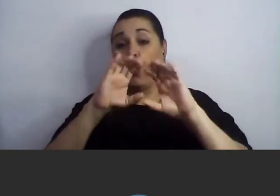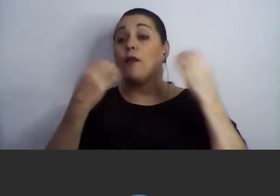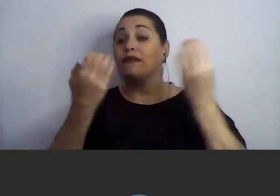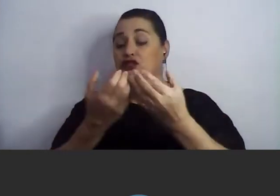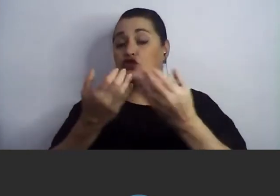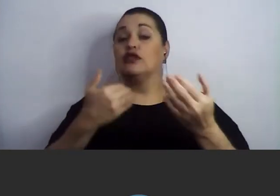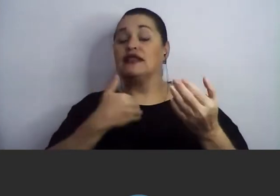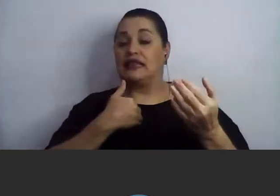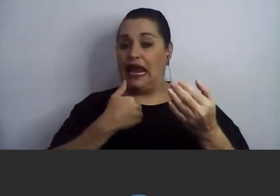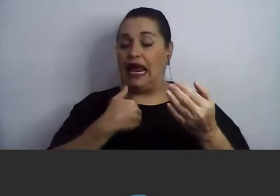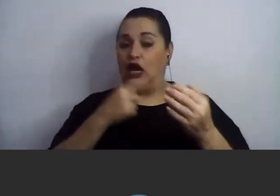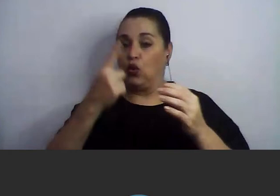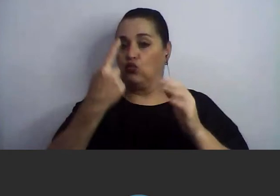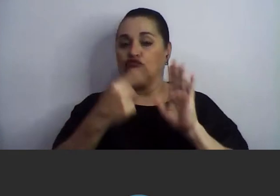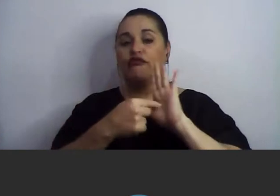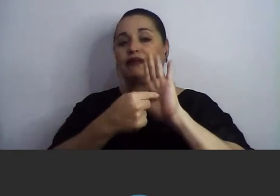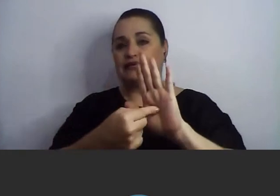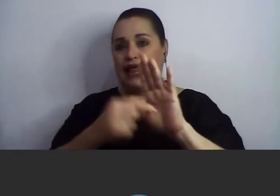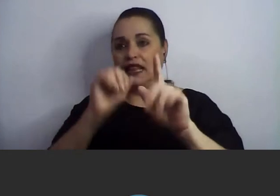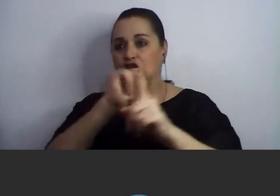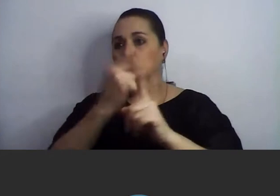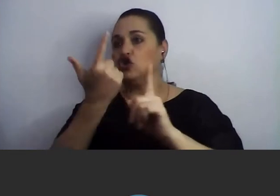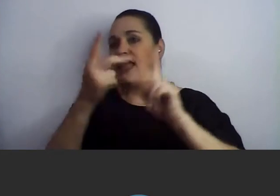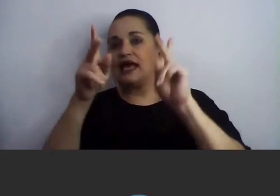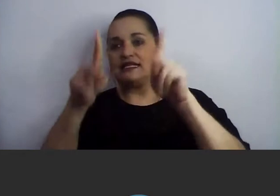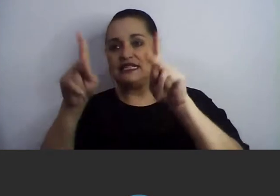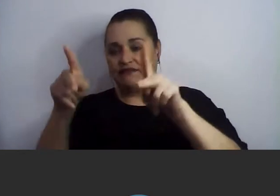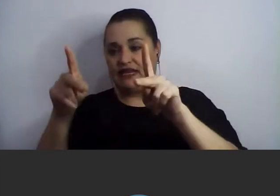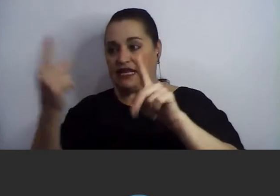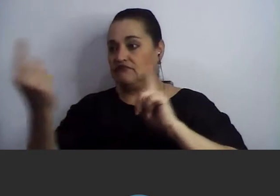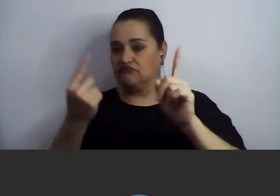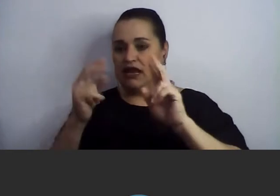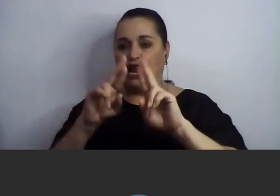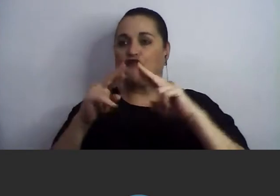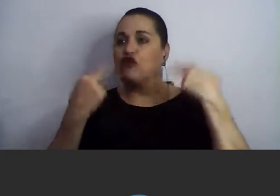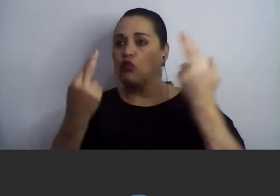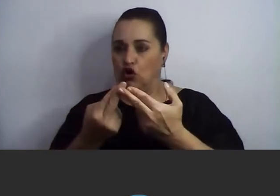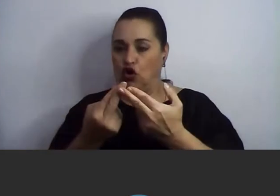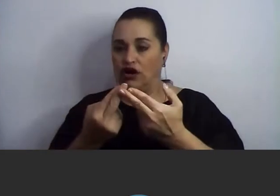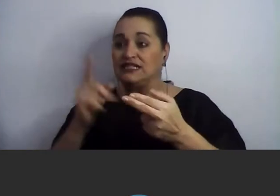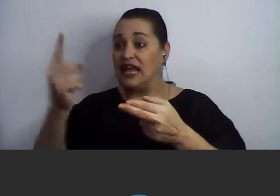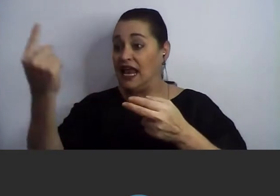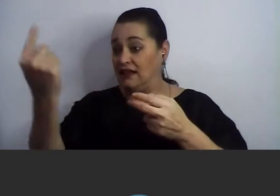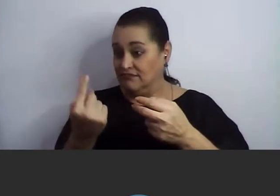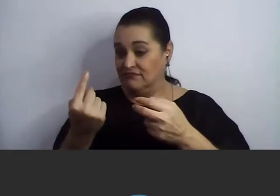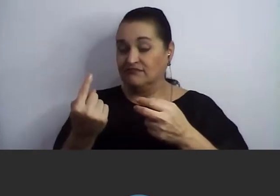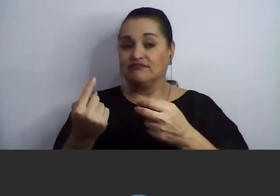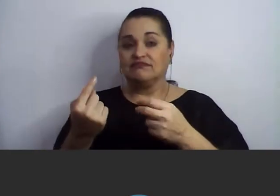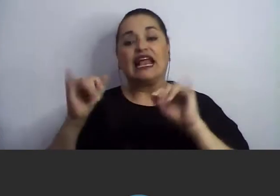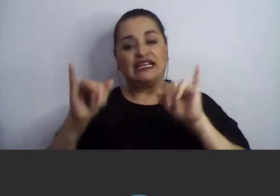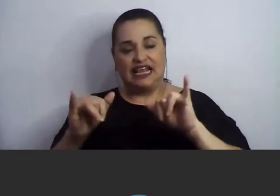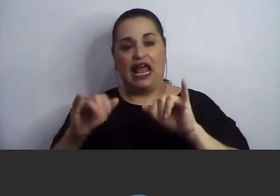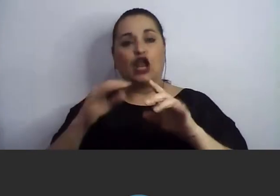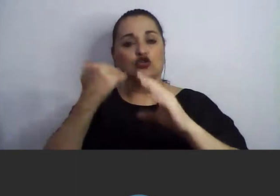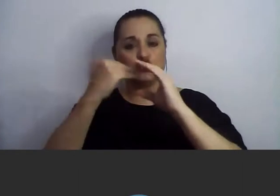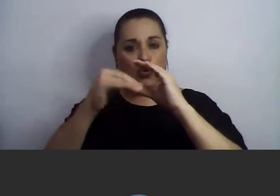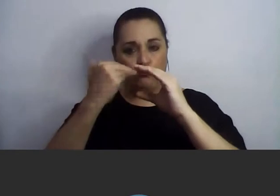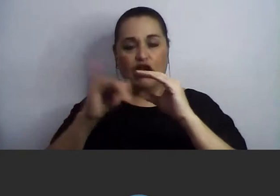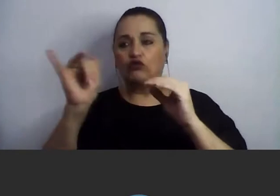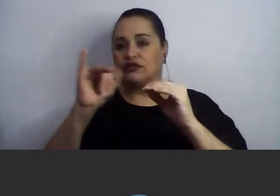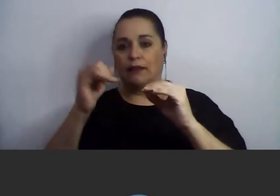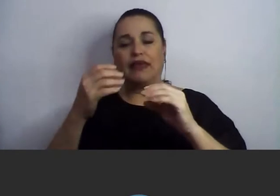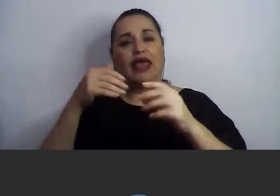con un representante de sociedad civil durante sus sesiones ordinarias y él no solamente en las sesiones sino en los correos que envía